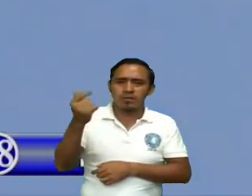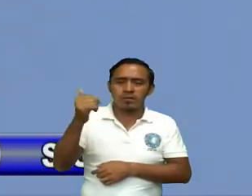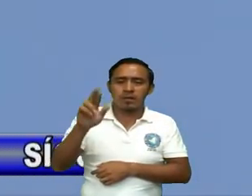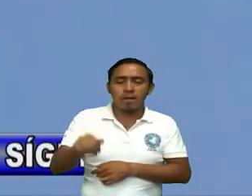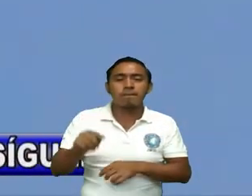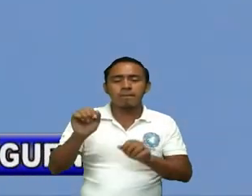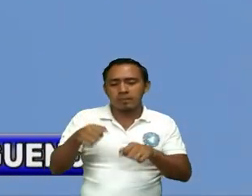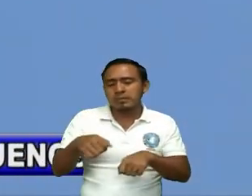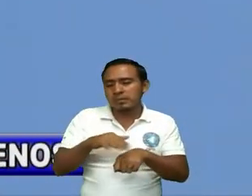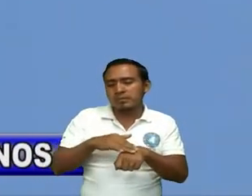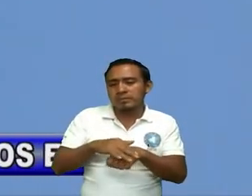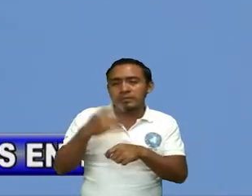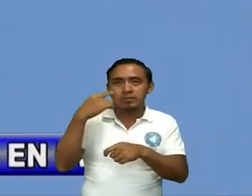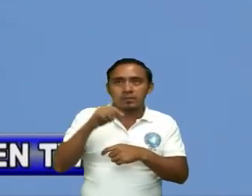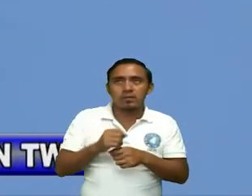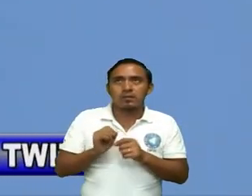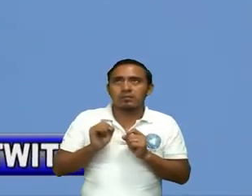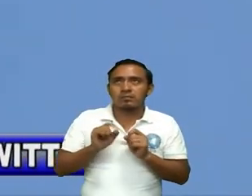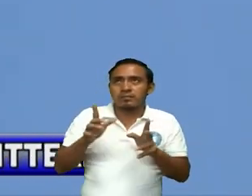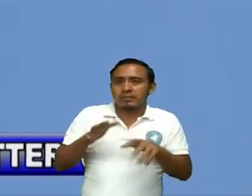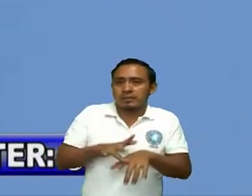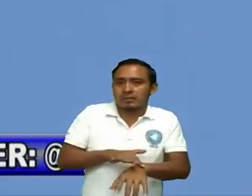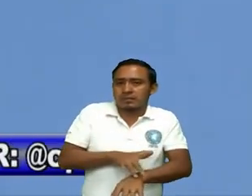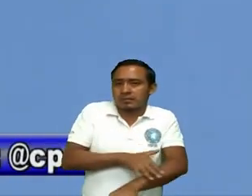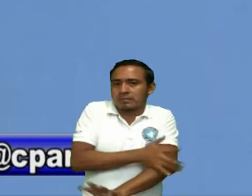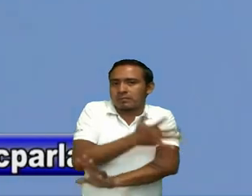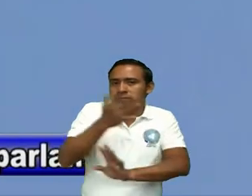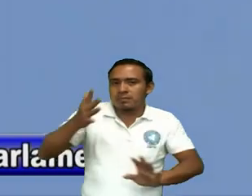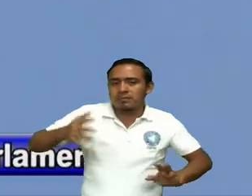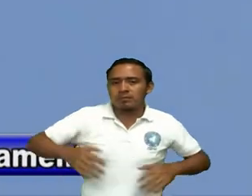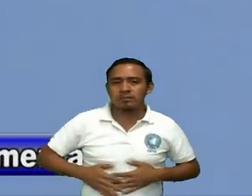donde el hecho ha causado verdadera sensación.